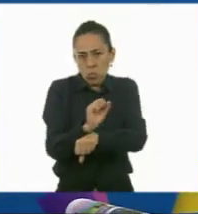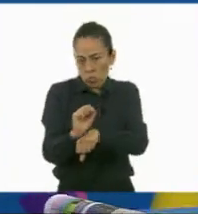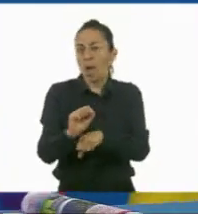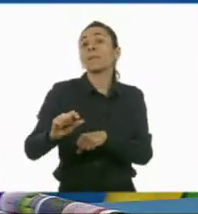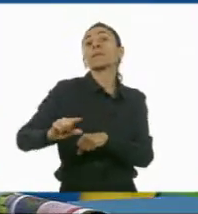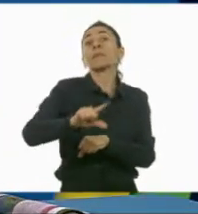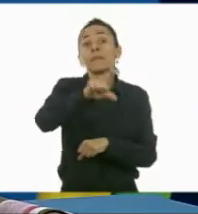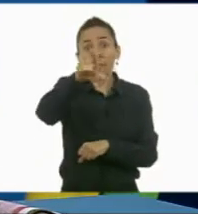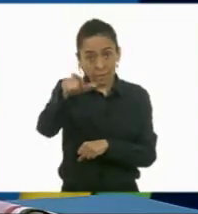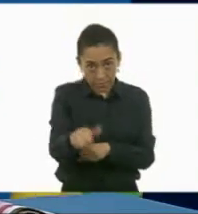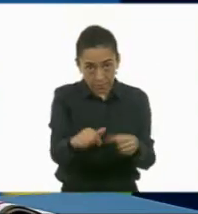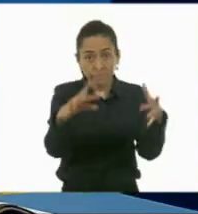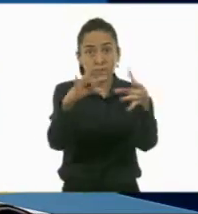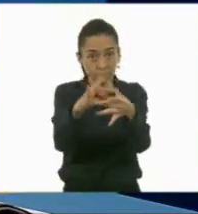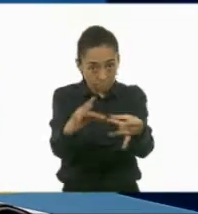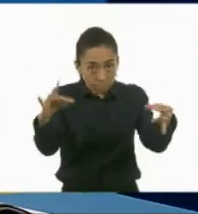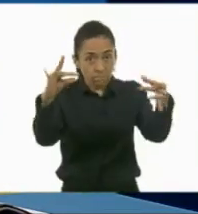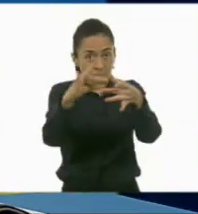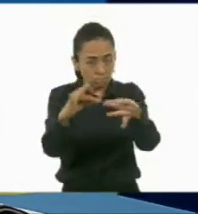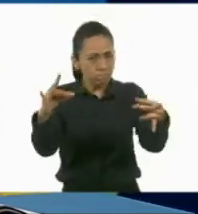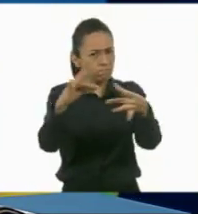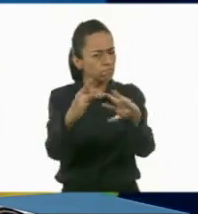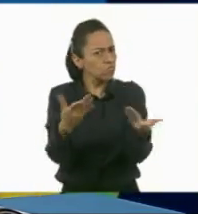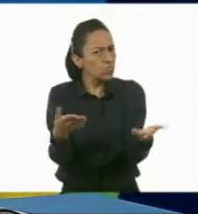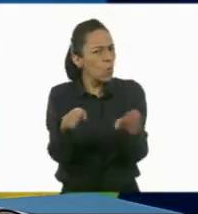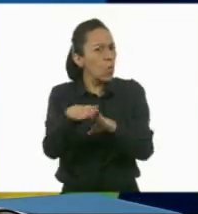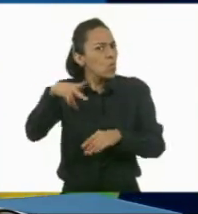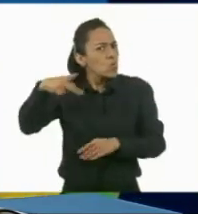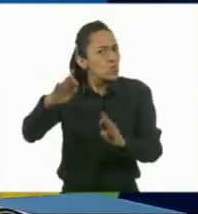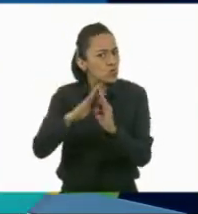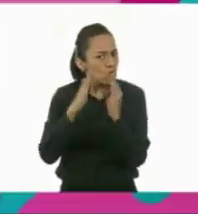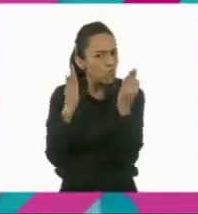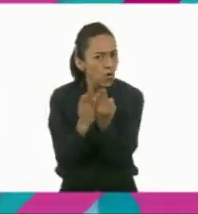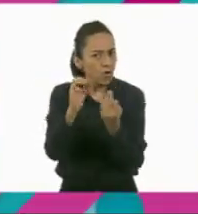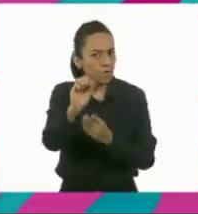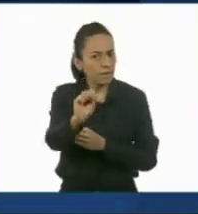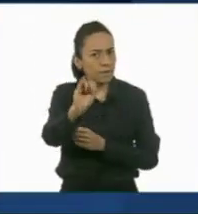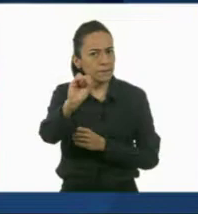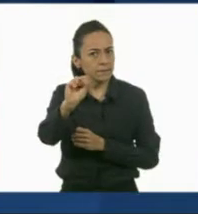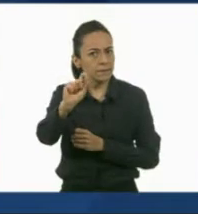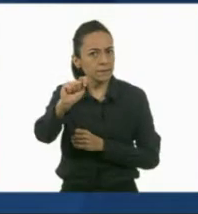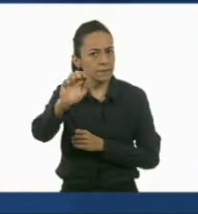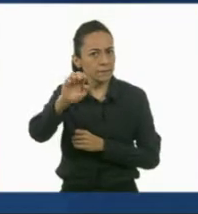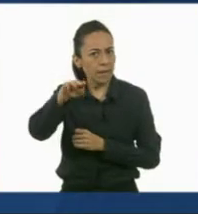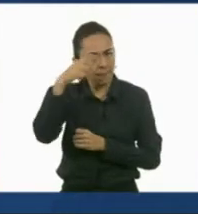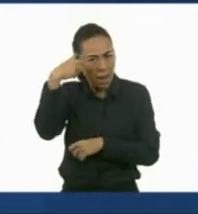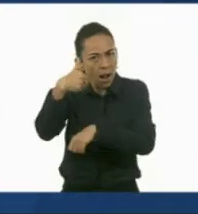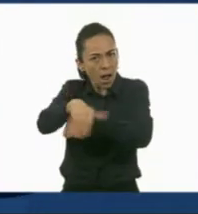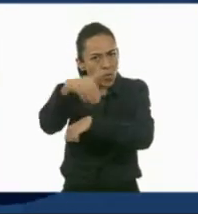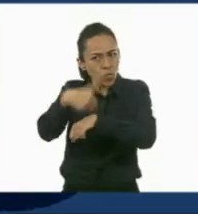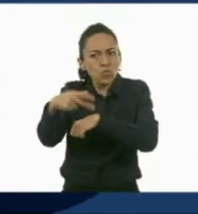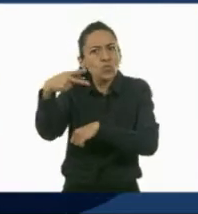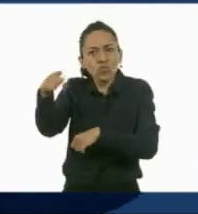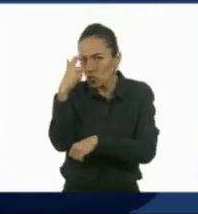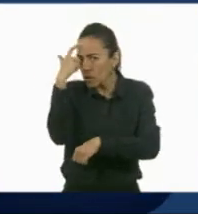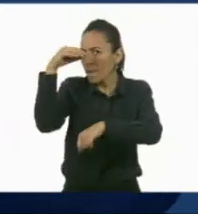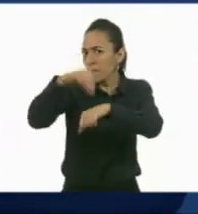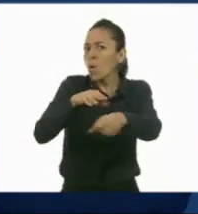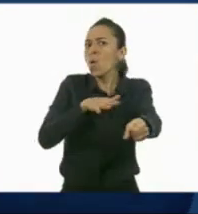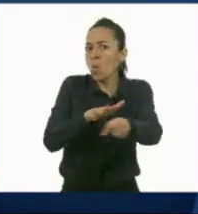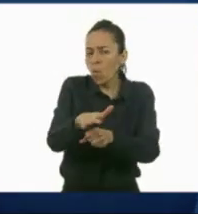ver cuál fue el sistema numérico al que llegaron. Vamos a ver qué tipo de religión